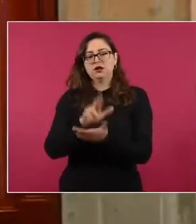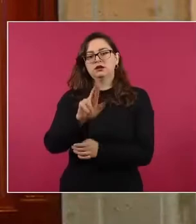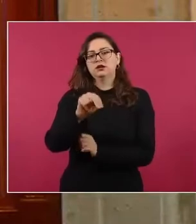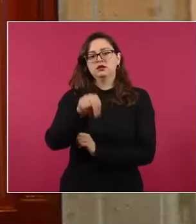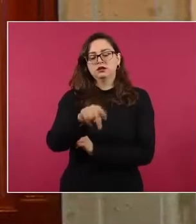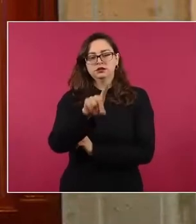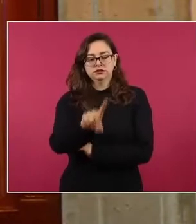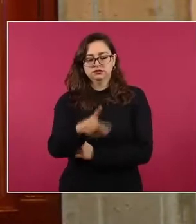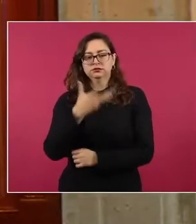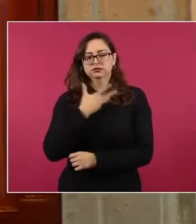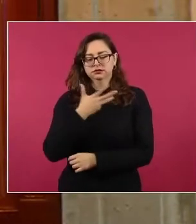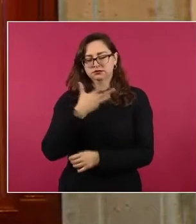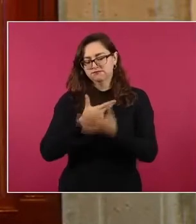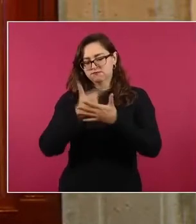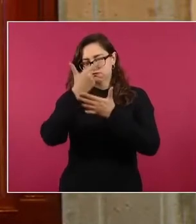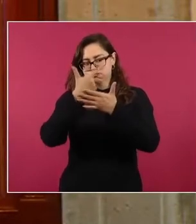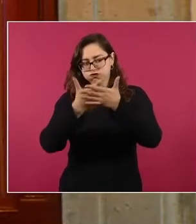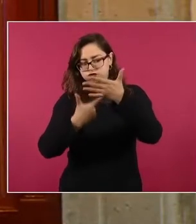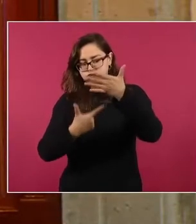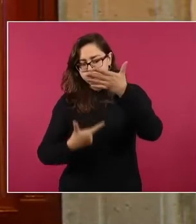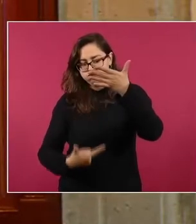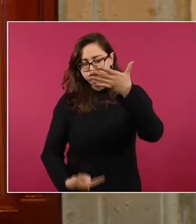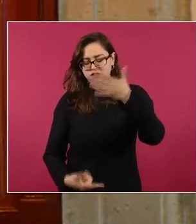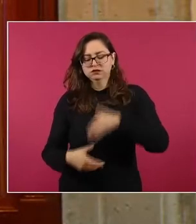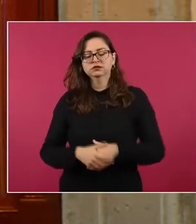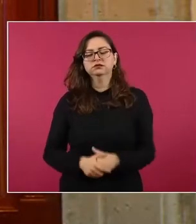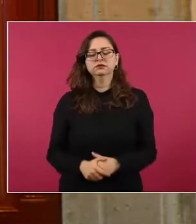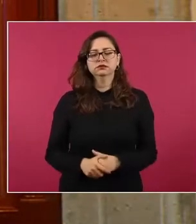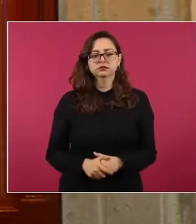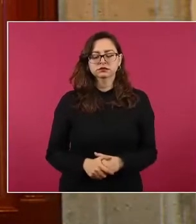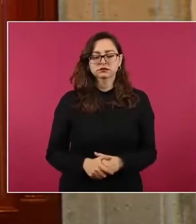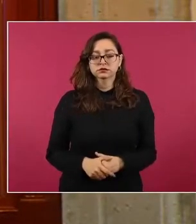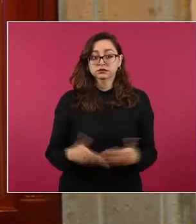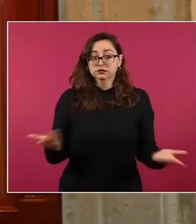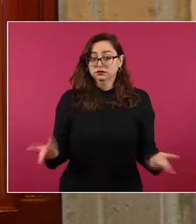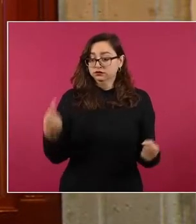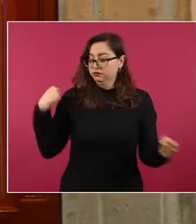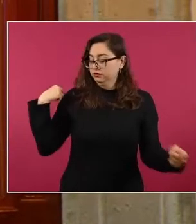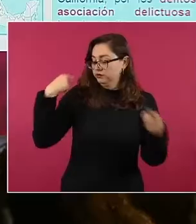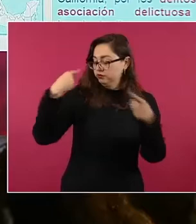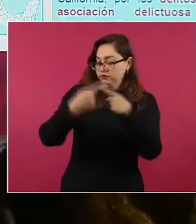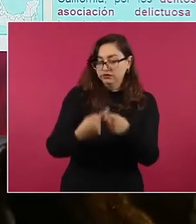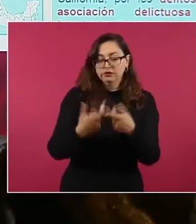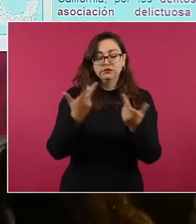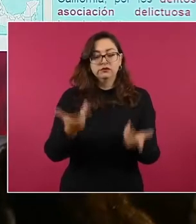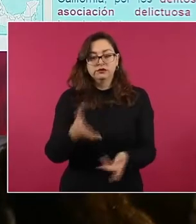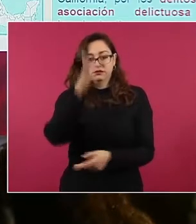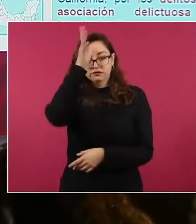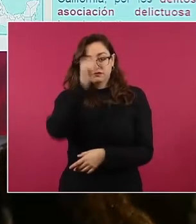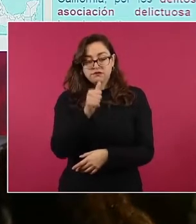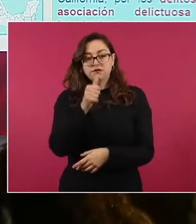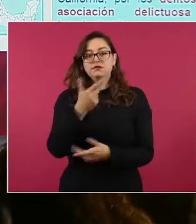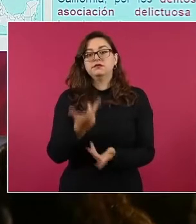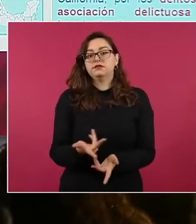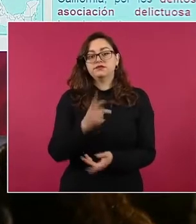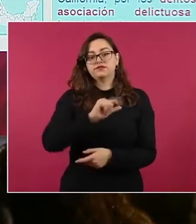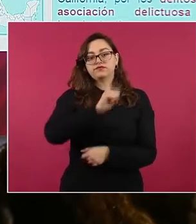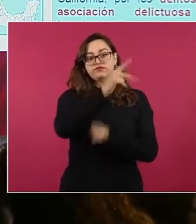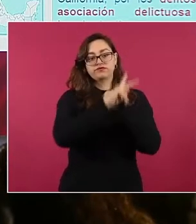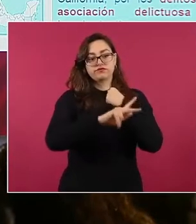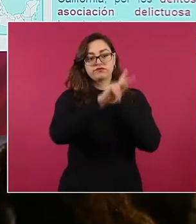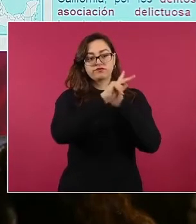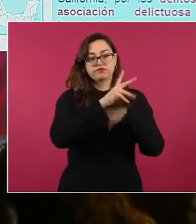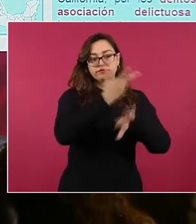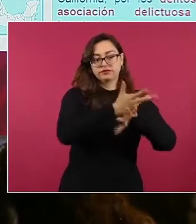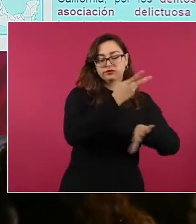Siguiente. Informar que en estos días, en cumplimiento al Tratado de Extradición firmado entre